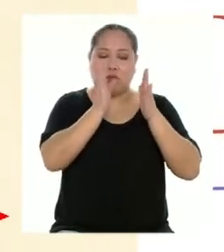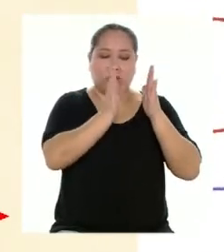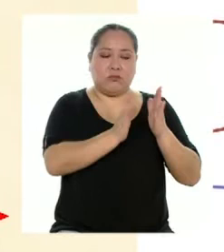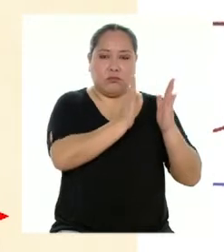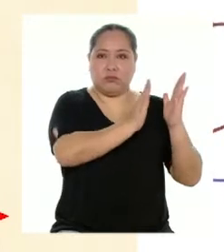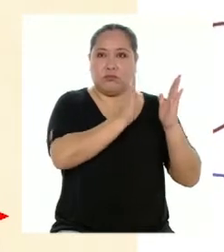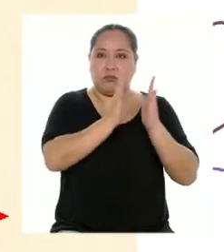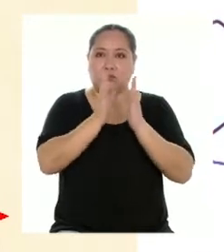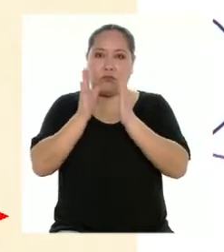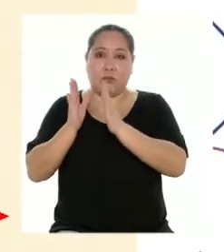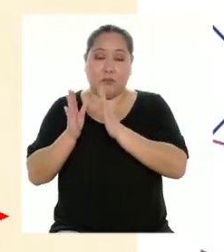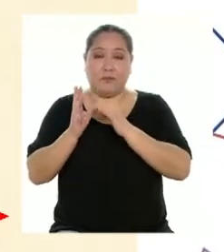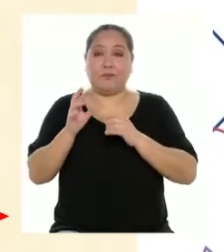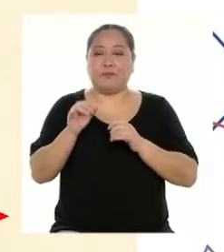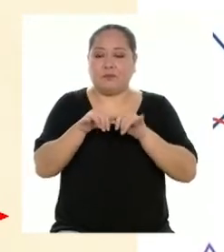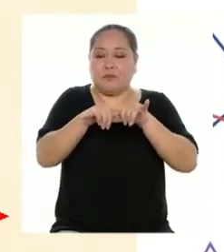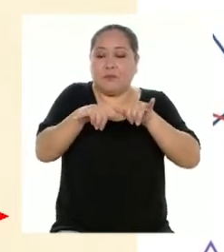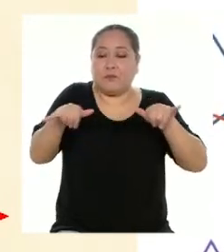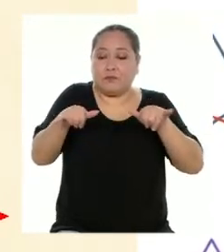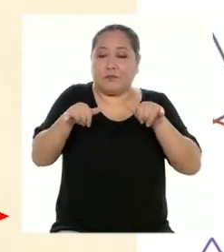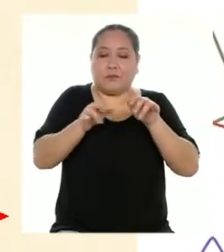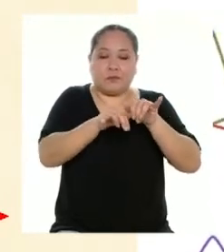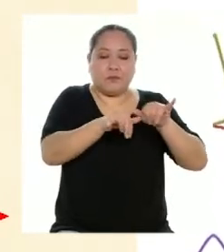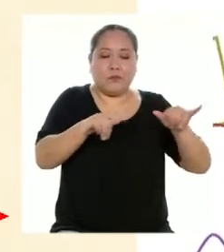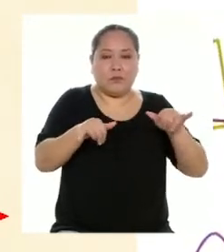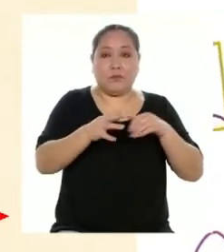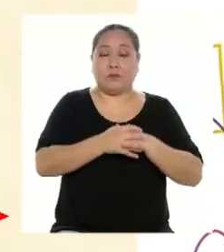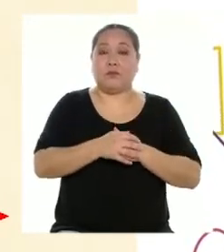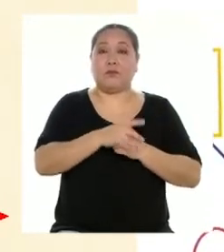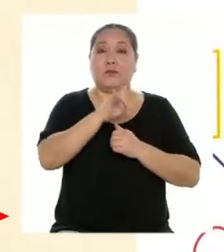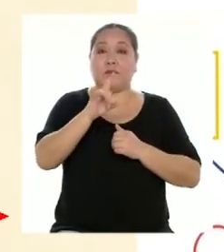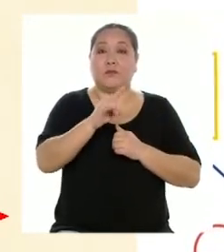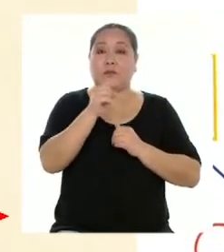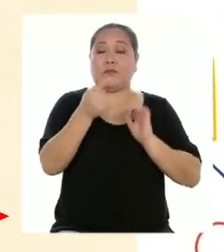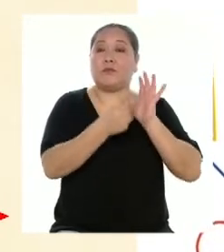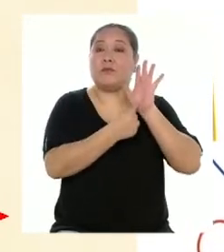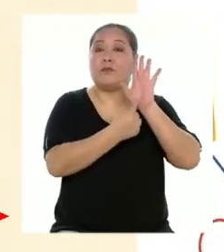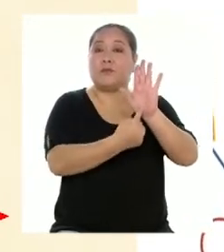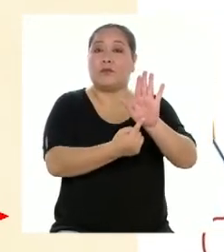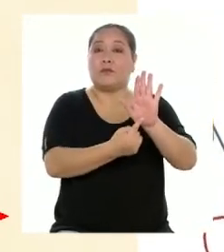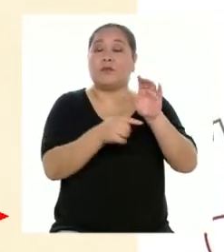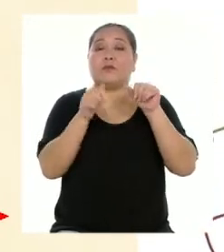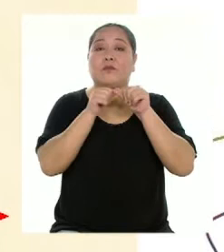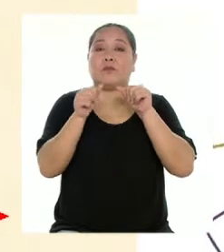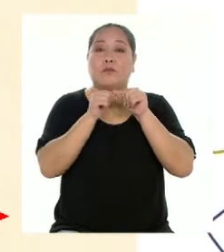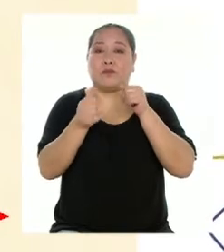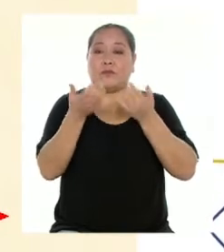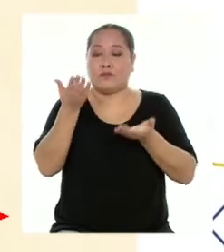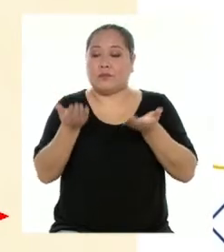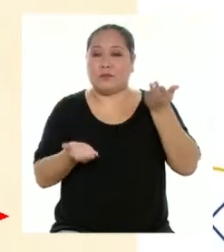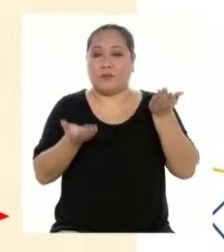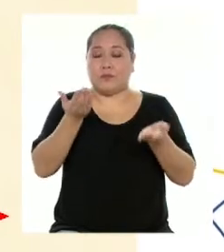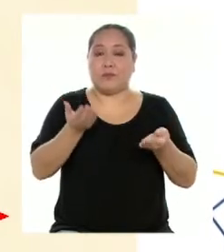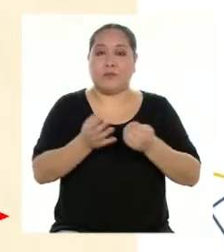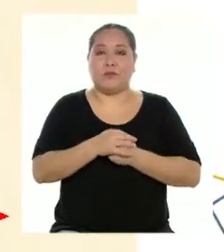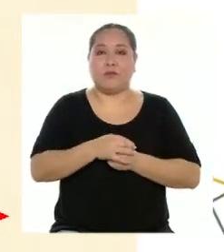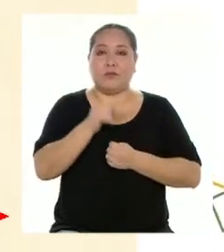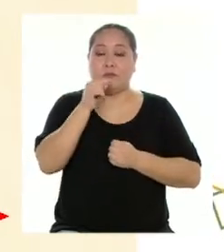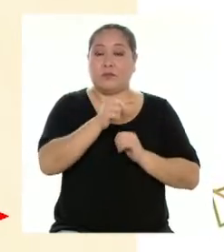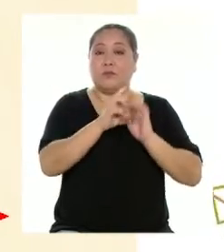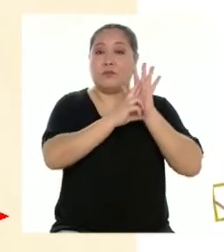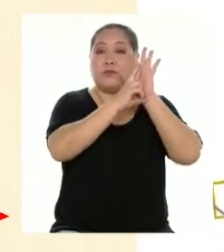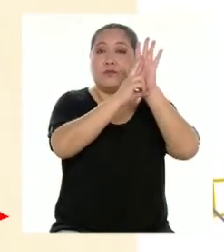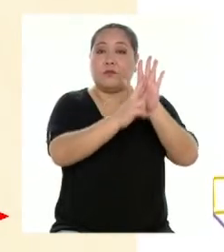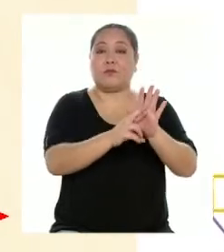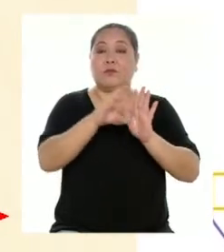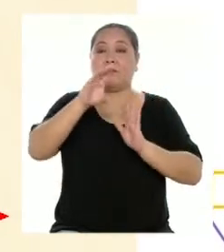misma distancia de separación entre sí, y se utiliza básicamente para mostrar y comparar cantidades. Lo utilizamos para representar